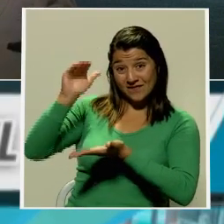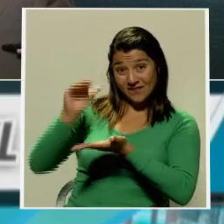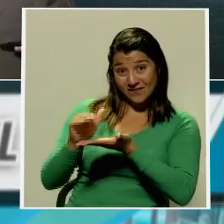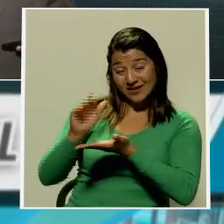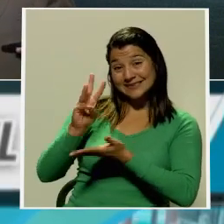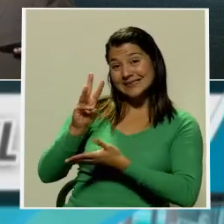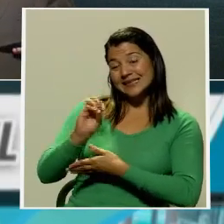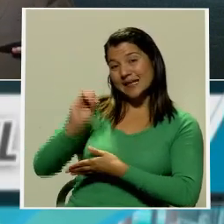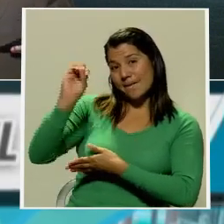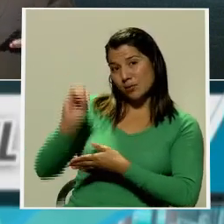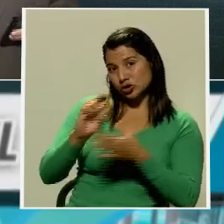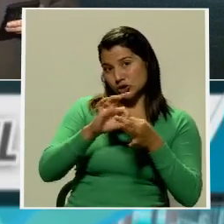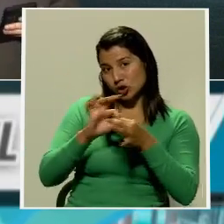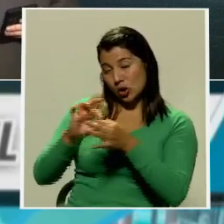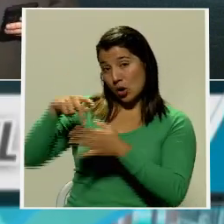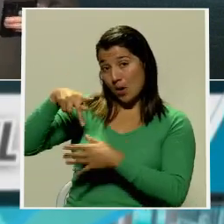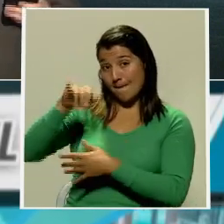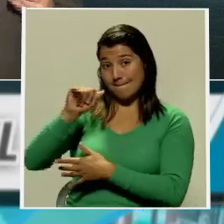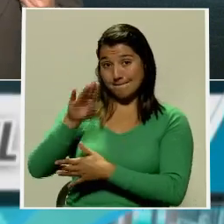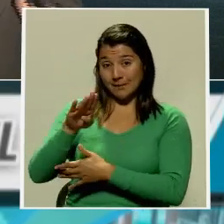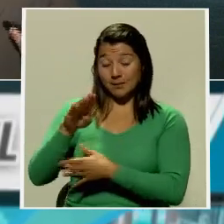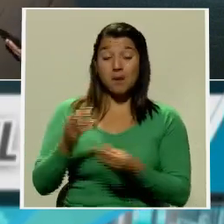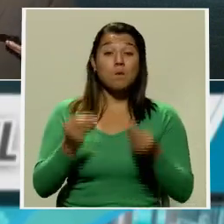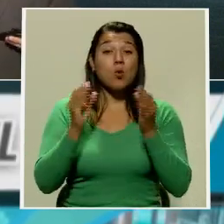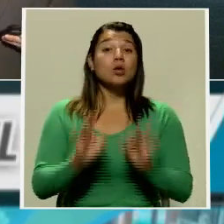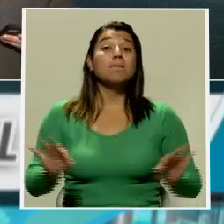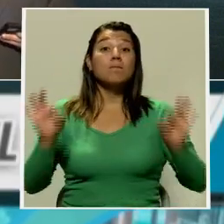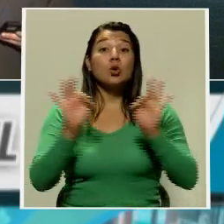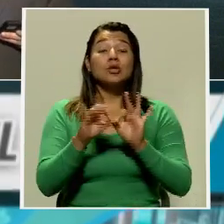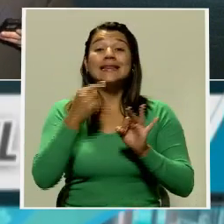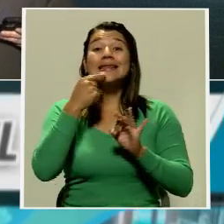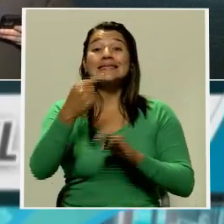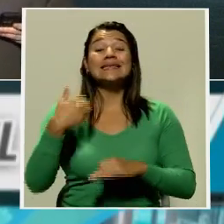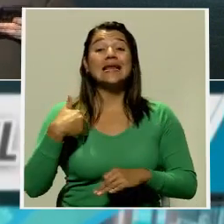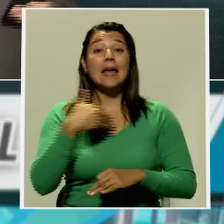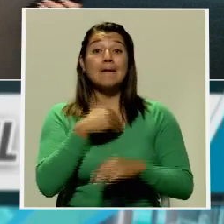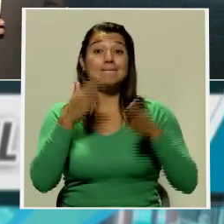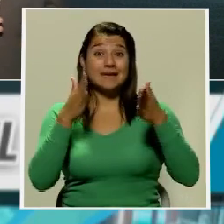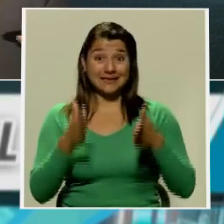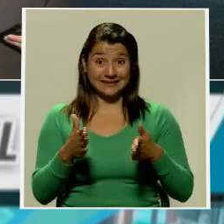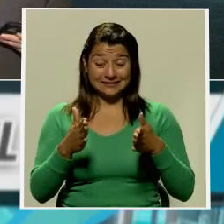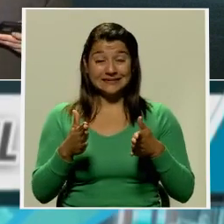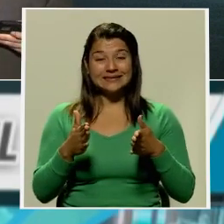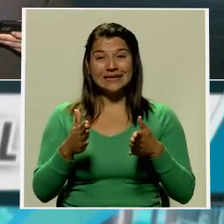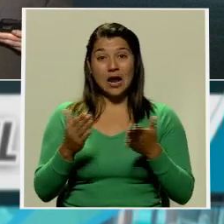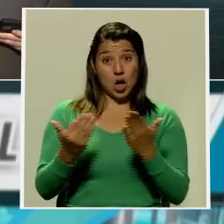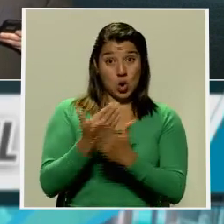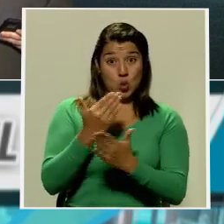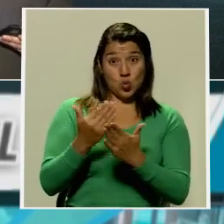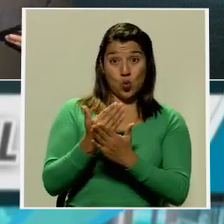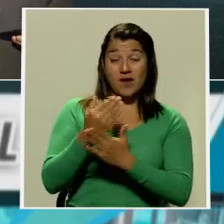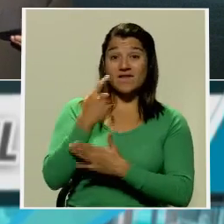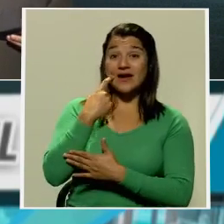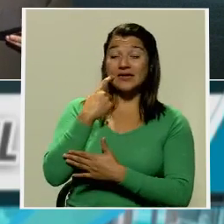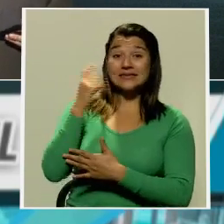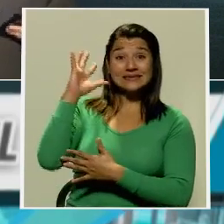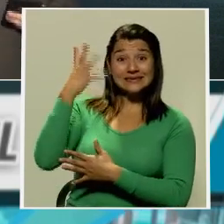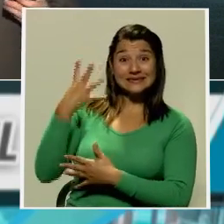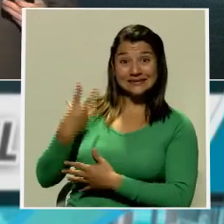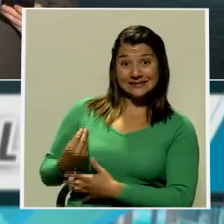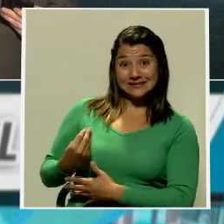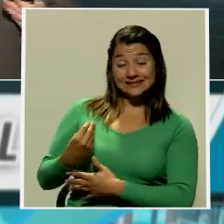También es importante destacar que la ministra Yanina Dinarte le dijo a los jefes de fracción que se hicieron presentes